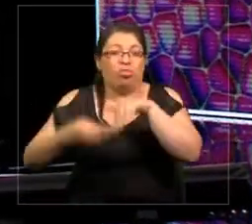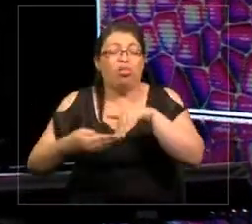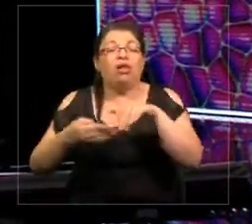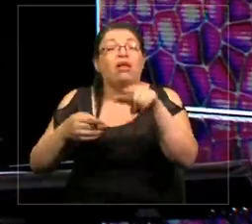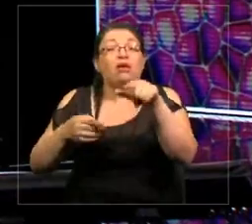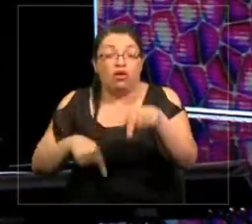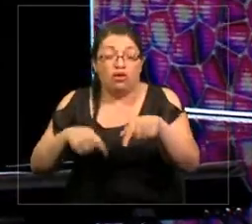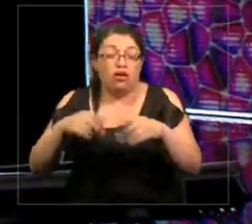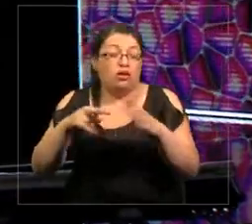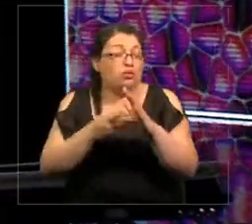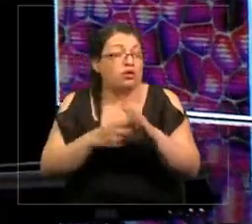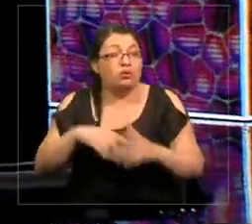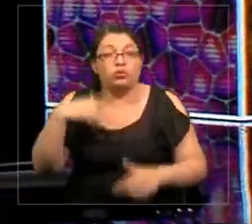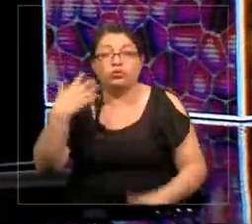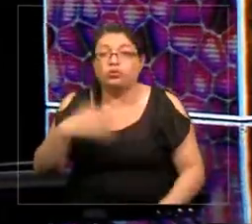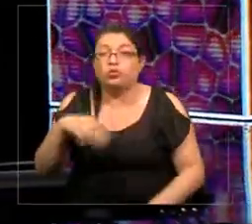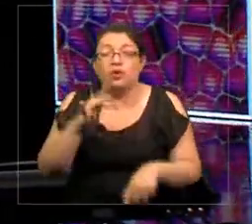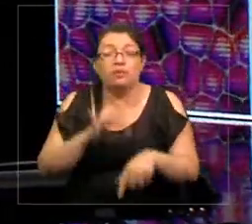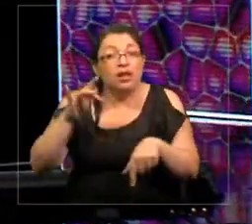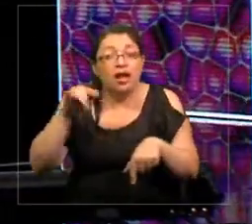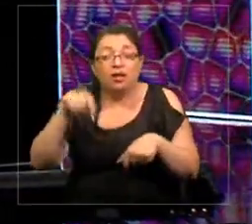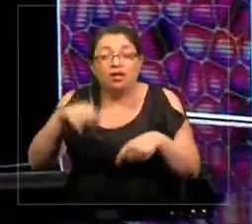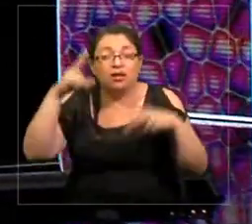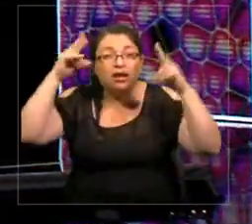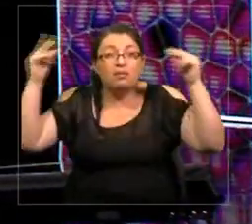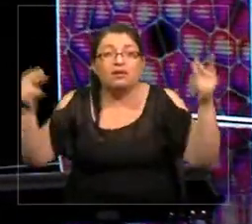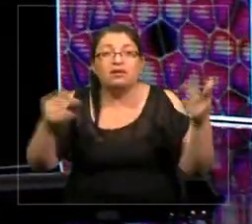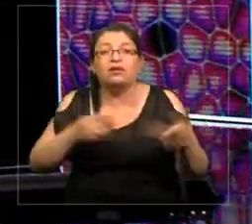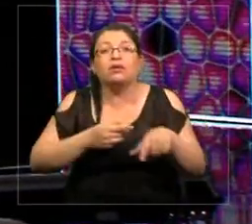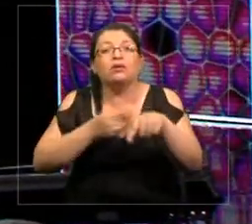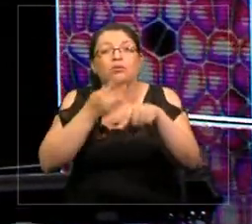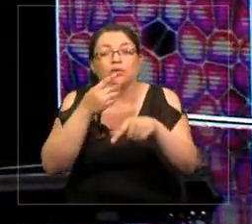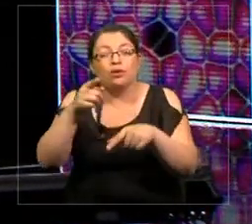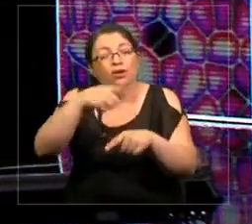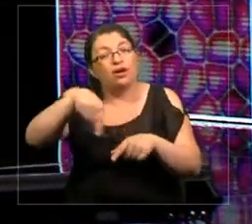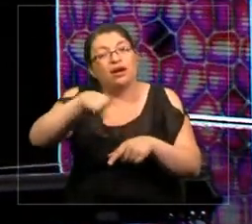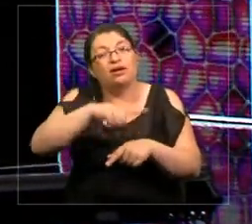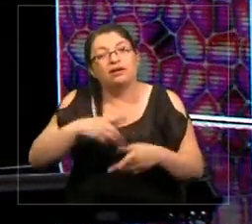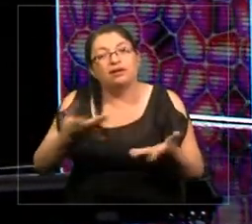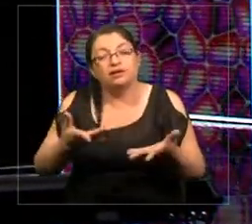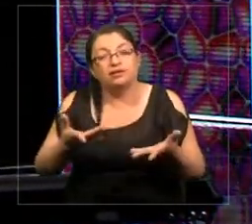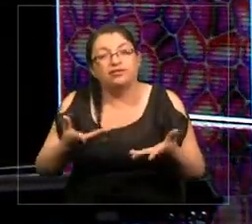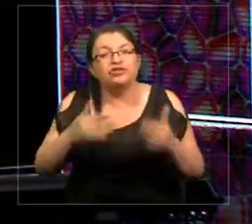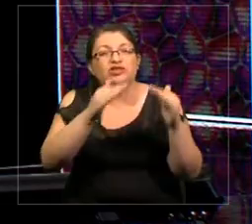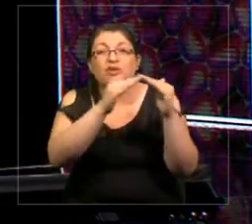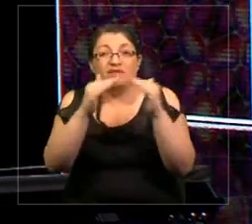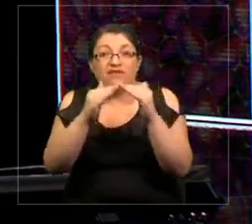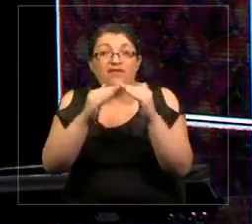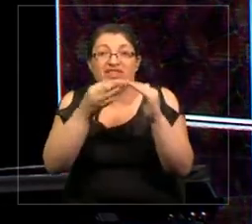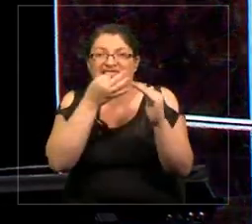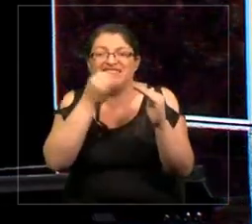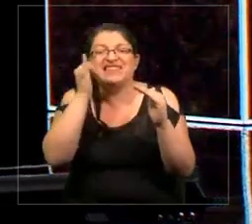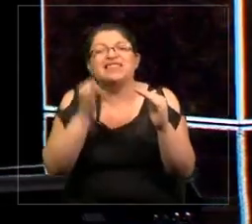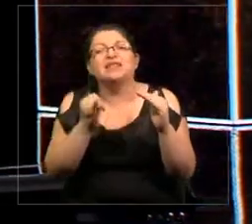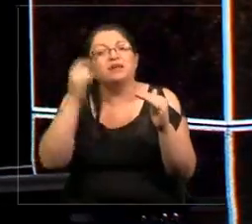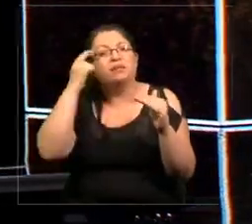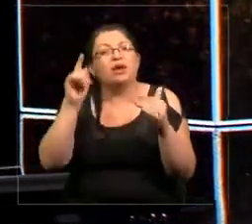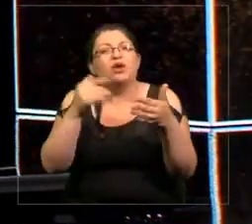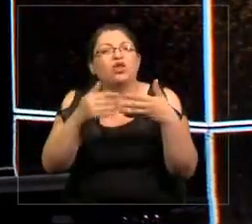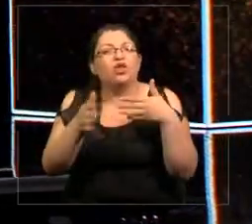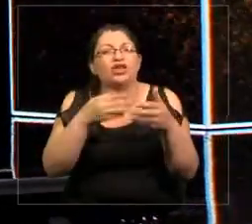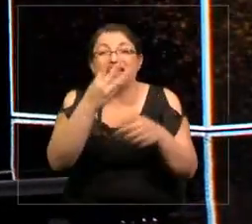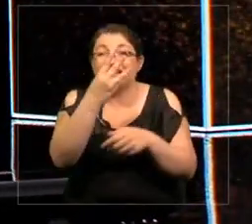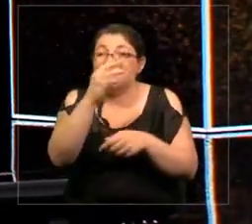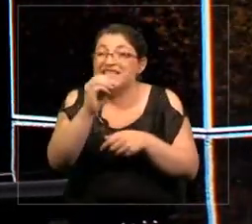en día es un problema gravísimo en méxico porque están son viviendas verdes pero ubicadas a 30